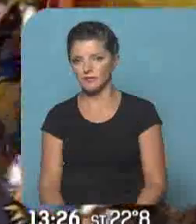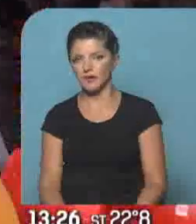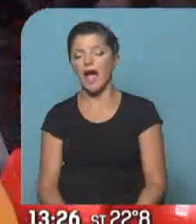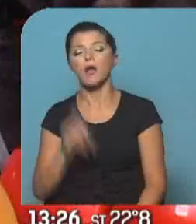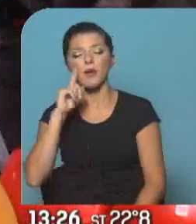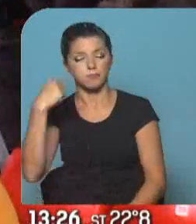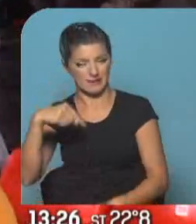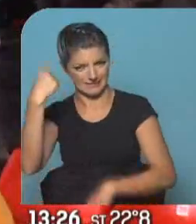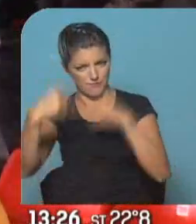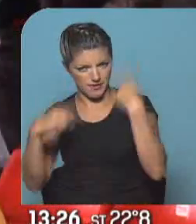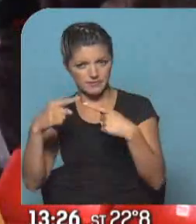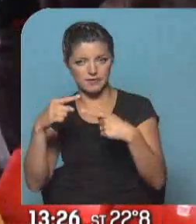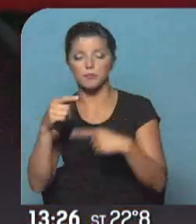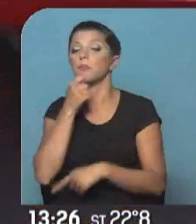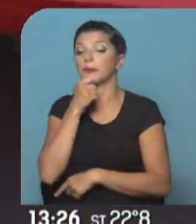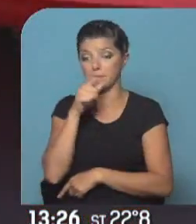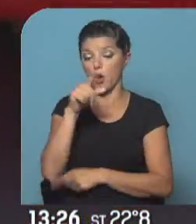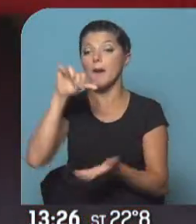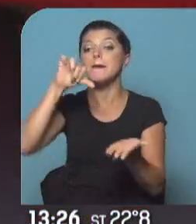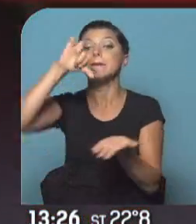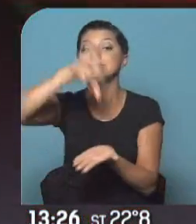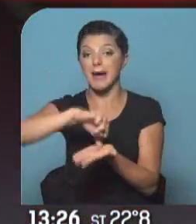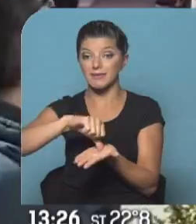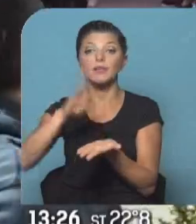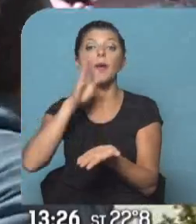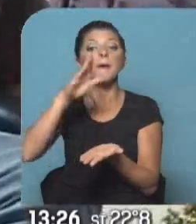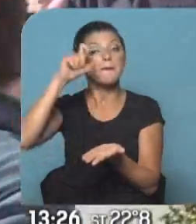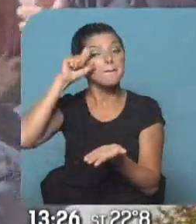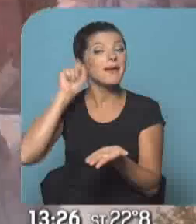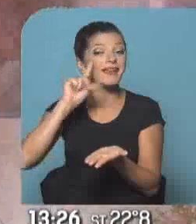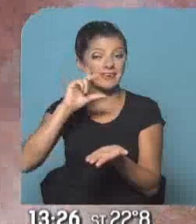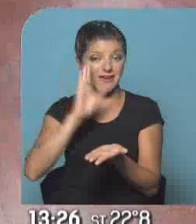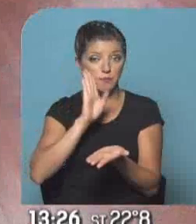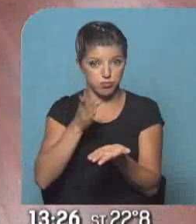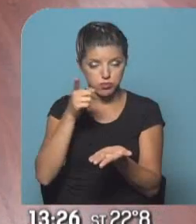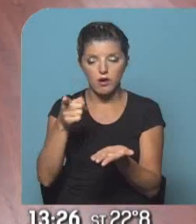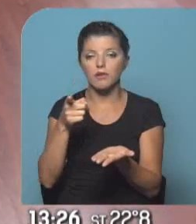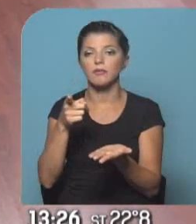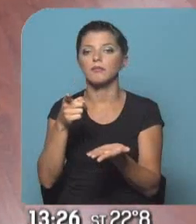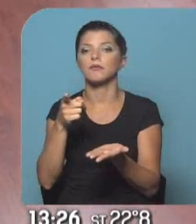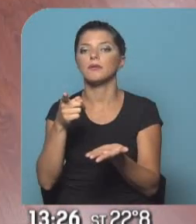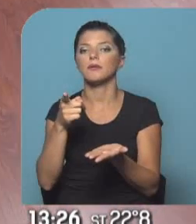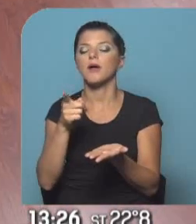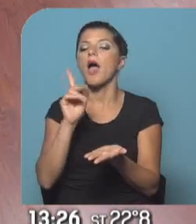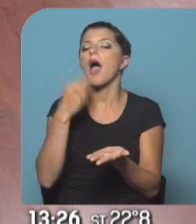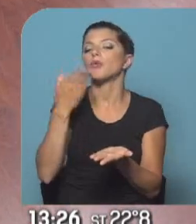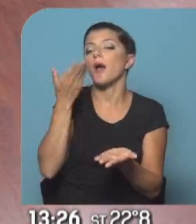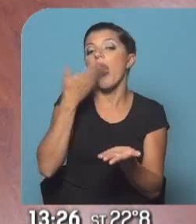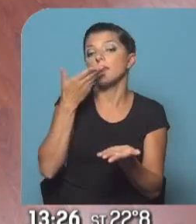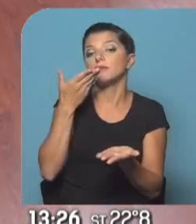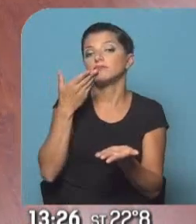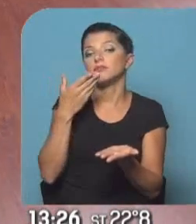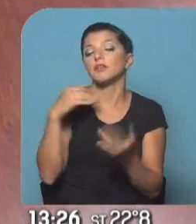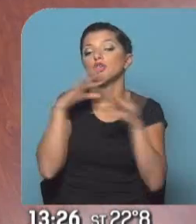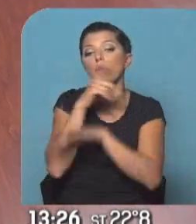diferentes, porque Bélgica es esencialmente una alianza entre dos entidades territoriales. Una habla de habla holandesa y una habla